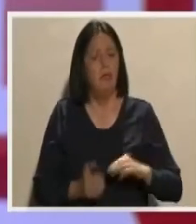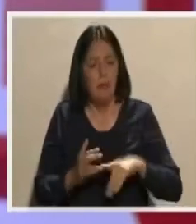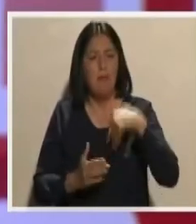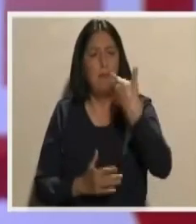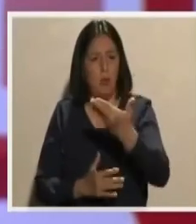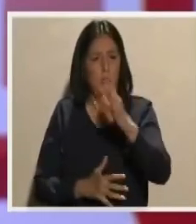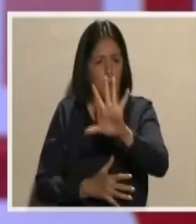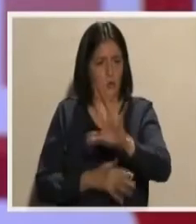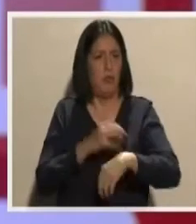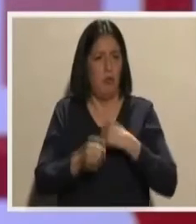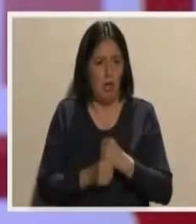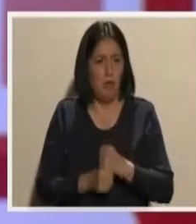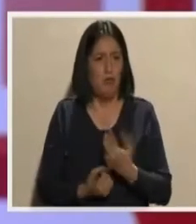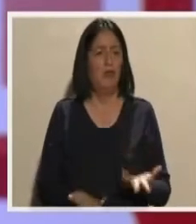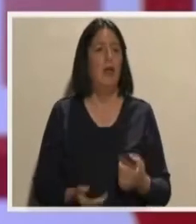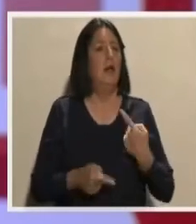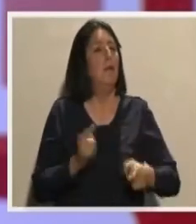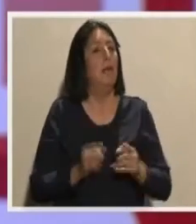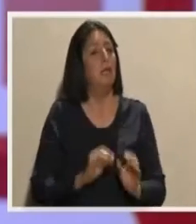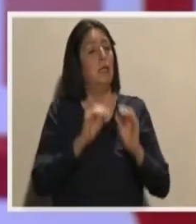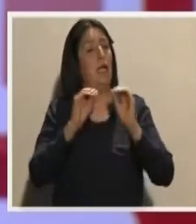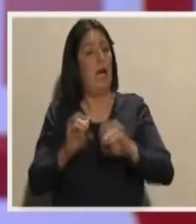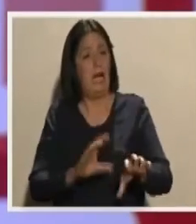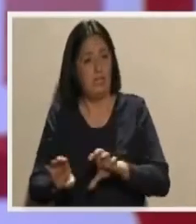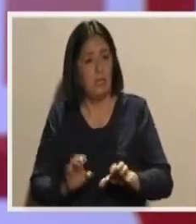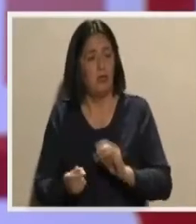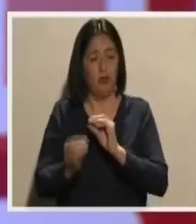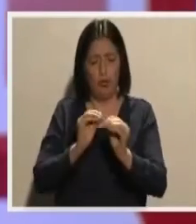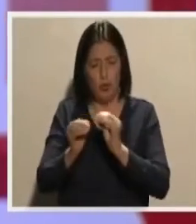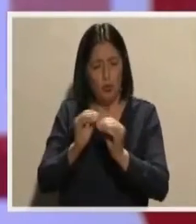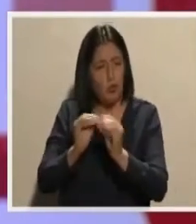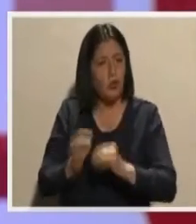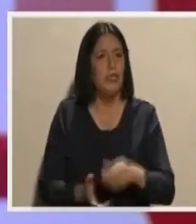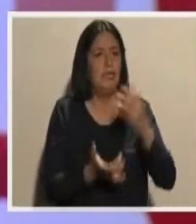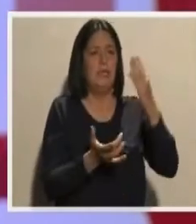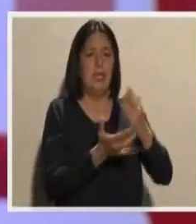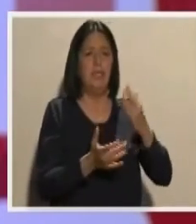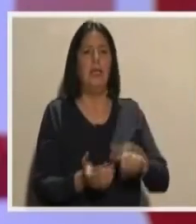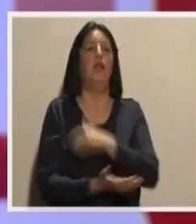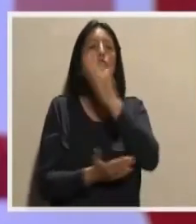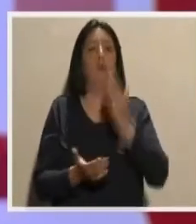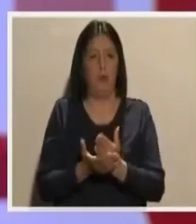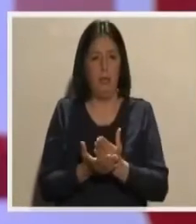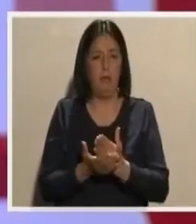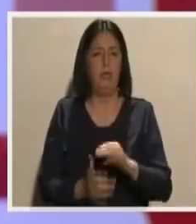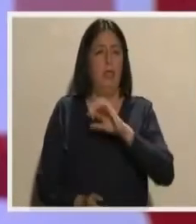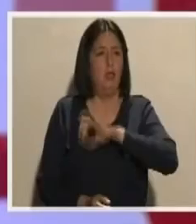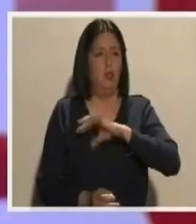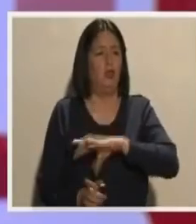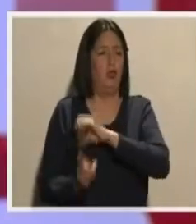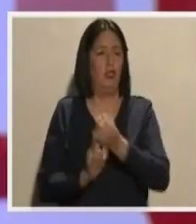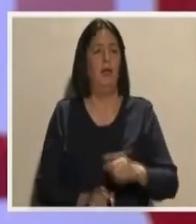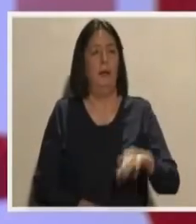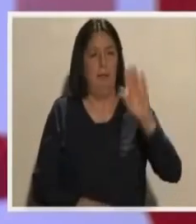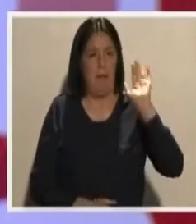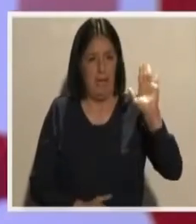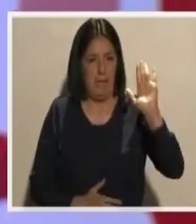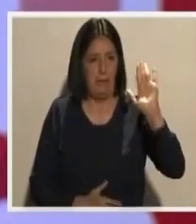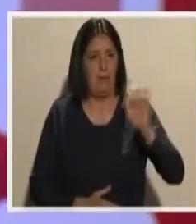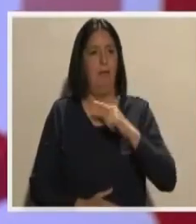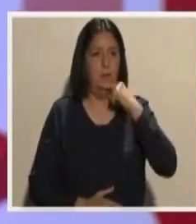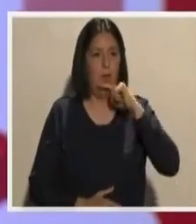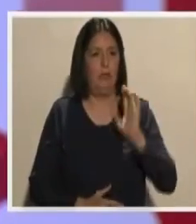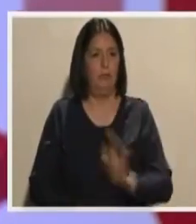próximos 5 años para implementar soluciones técnicas a los problemas sociales. Palabra de mujer.